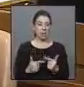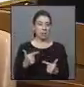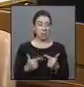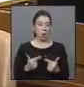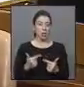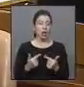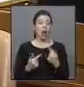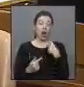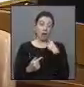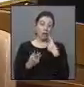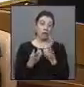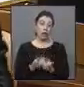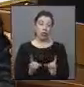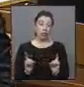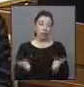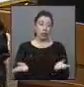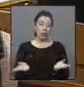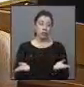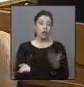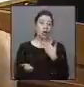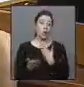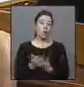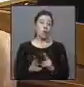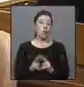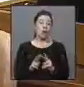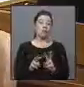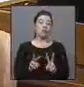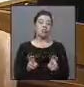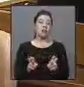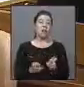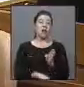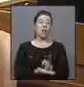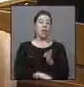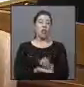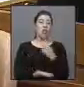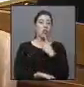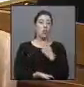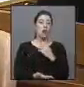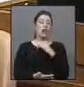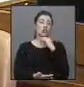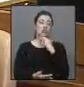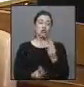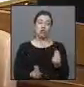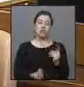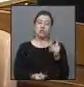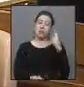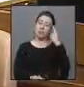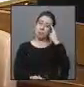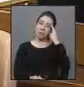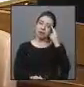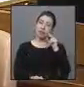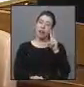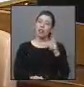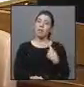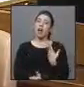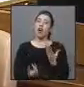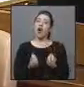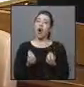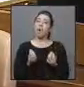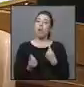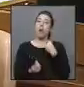afecta a la democracia, sobre todo cuando se opera bajo el simplismo que la mano dura es suficiente, sin considerar la afectación de derechos.